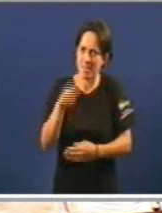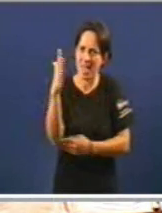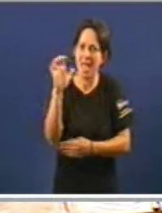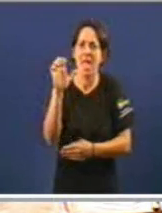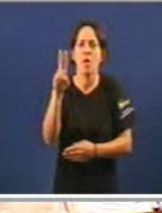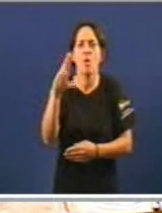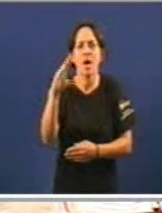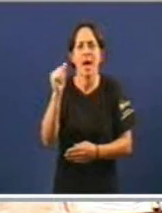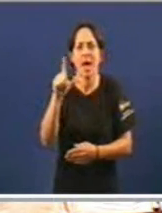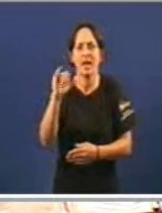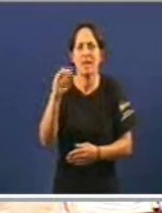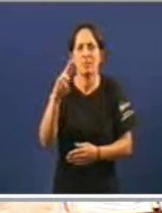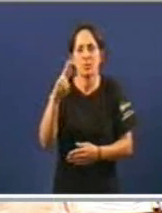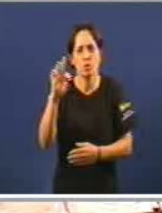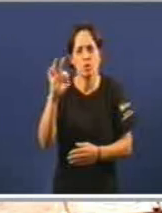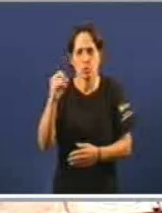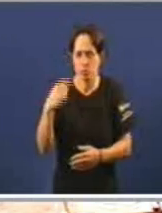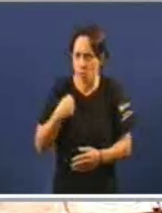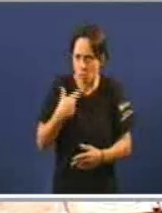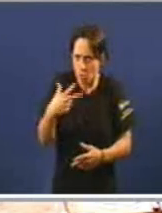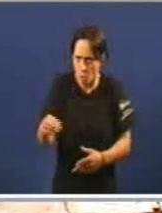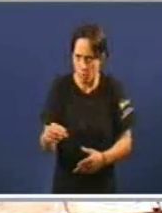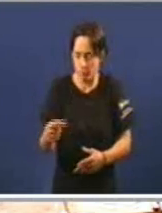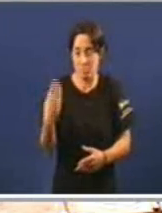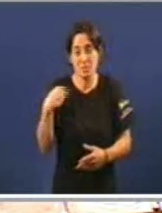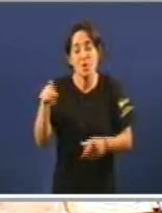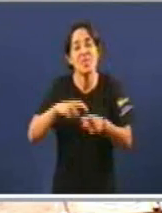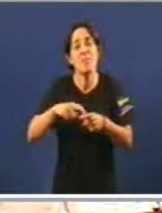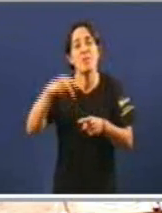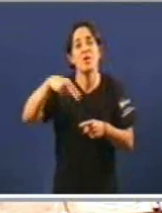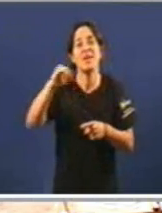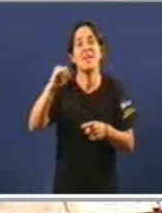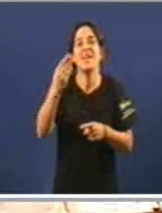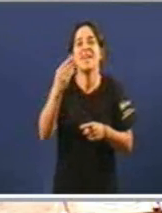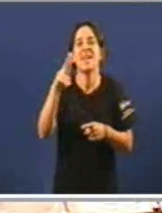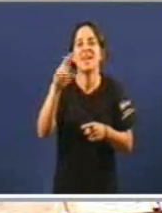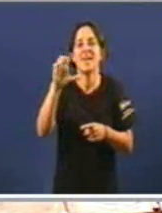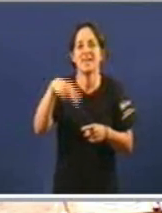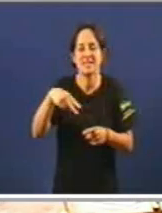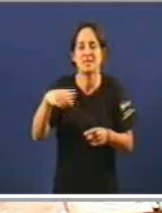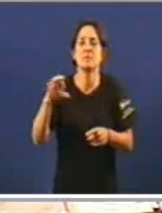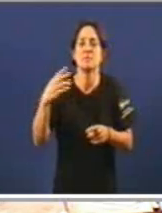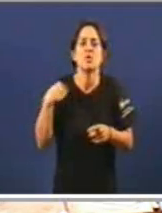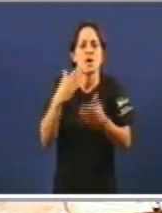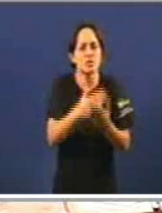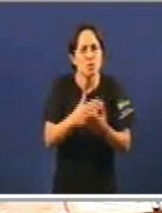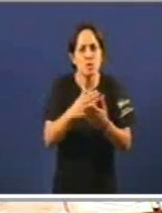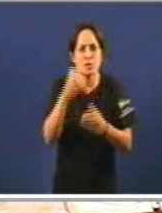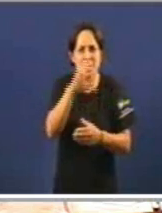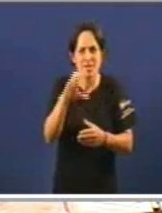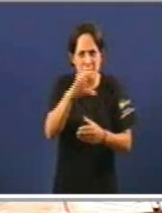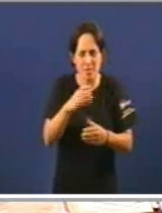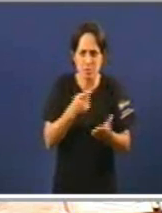Claro, négome. O nítens, todos sabemos que os estudios científicos páganse convenientemente,